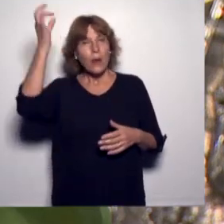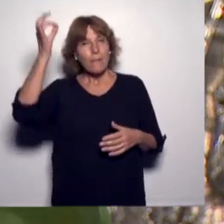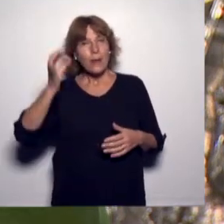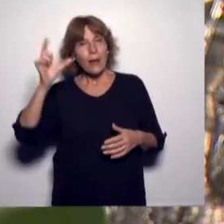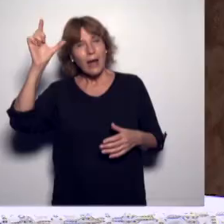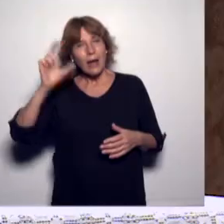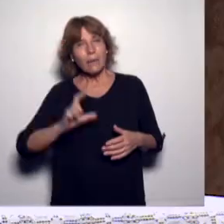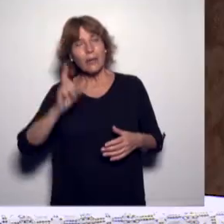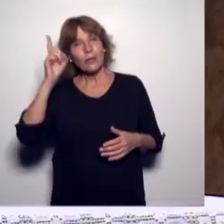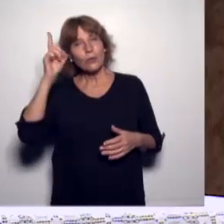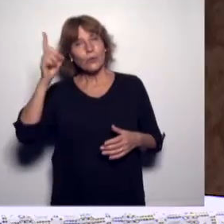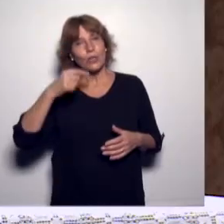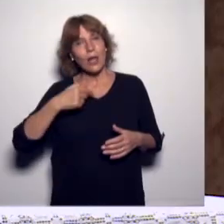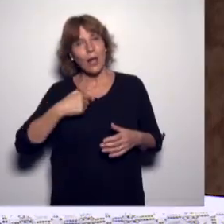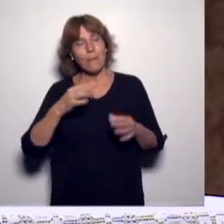bastará.